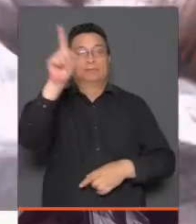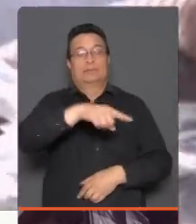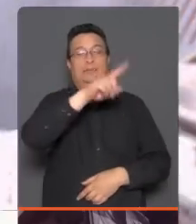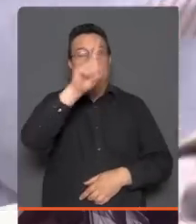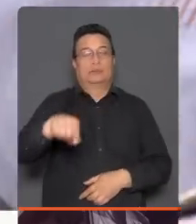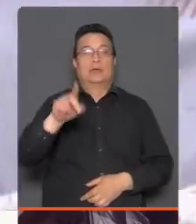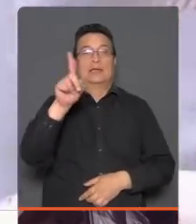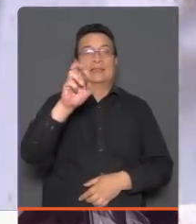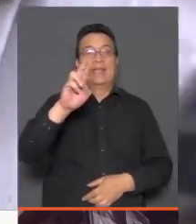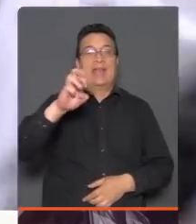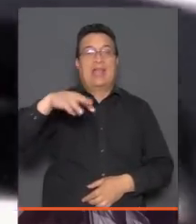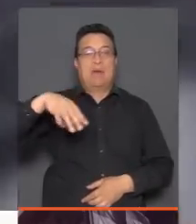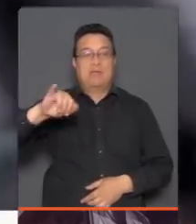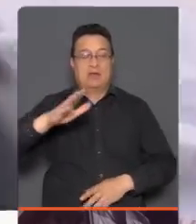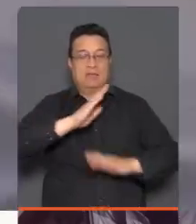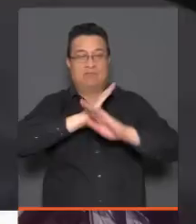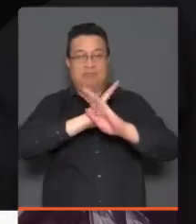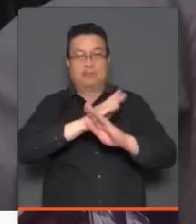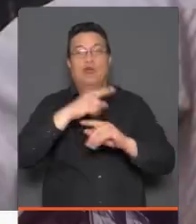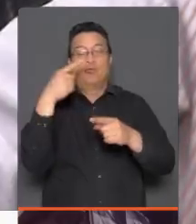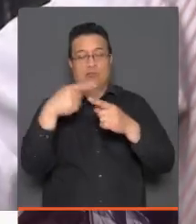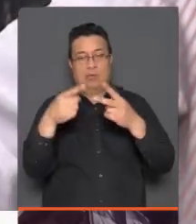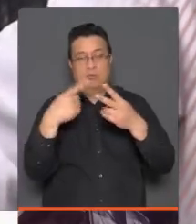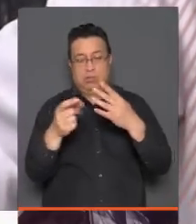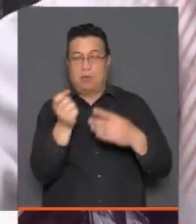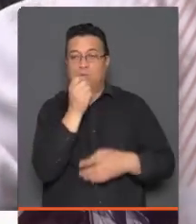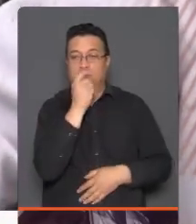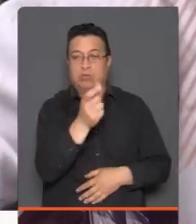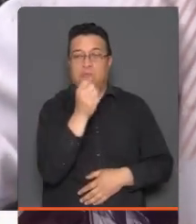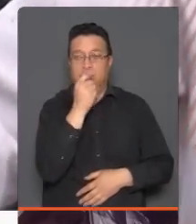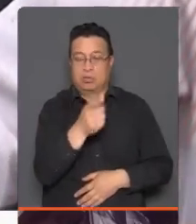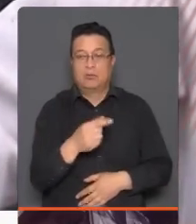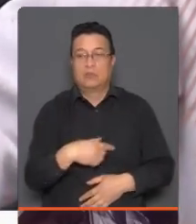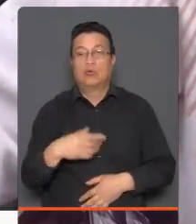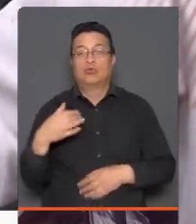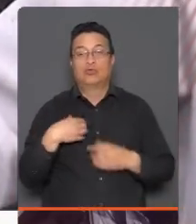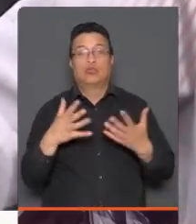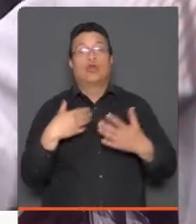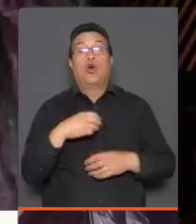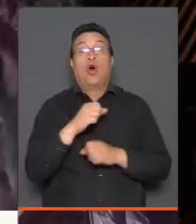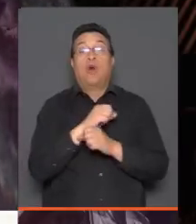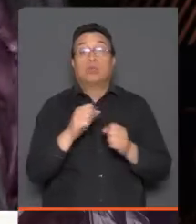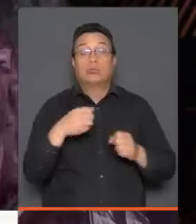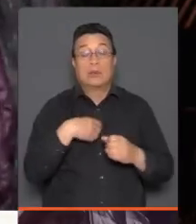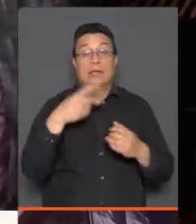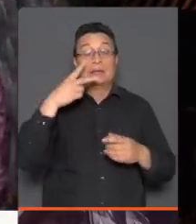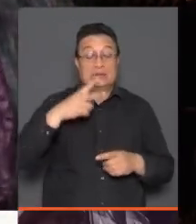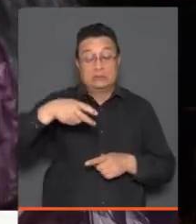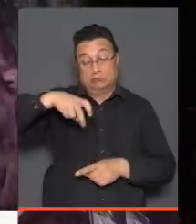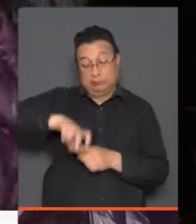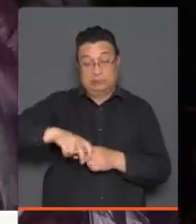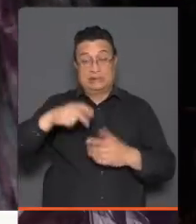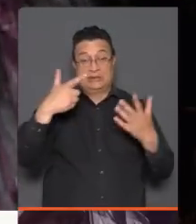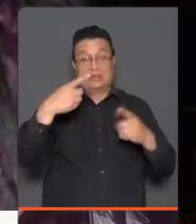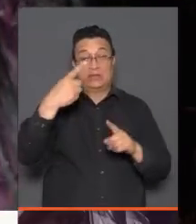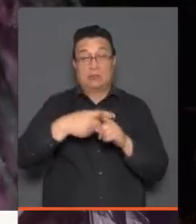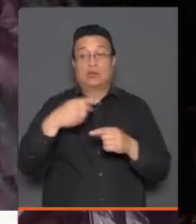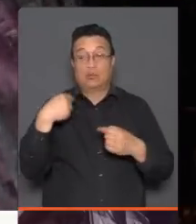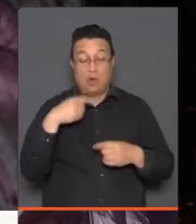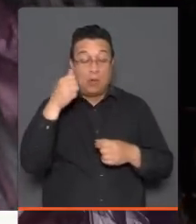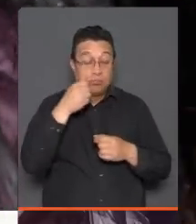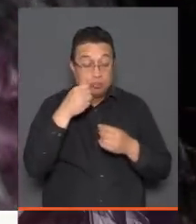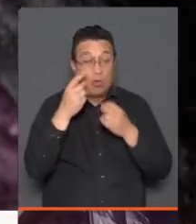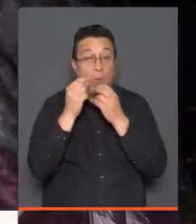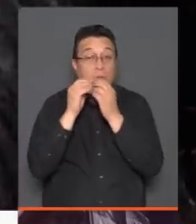Salud tras la aparición de una docena de denuncias. Tuve sin poder sentarme 7 meses. Yo me puse esto y se me abrió un punto y la tipa